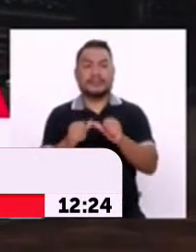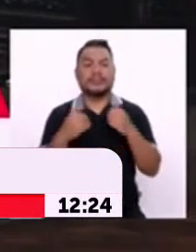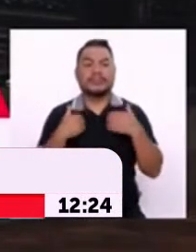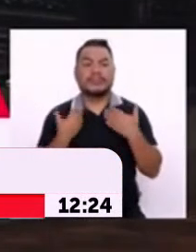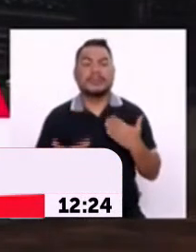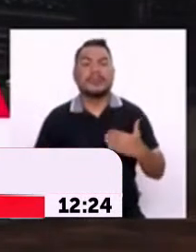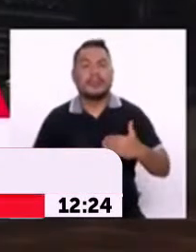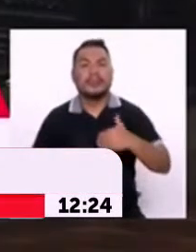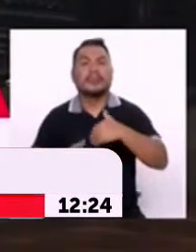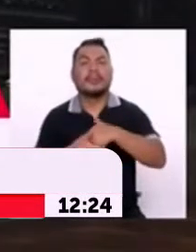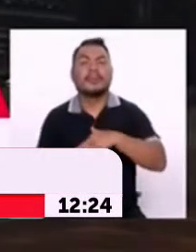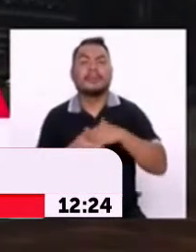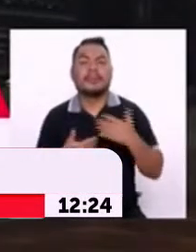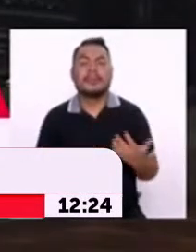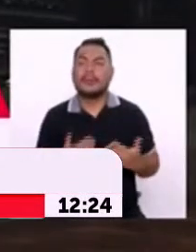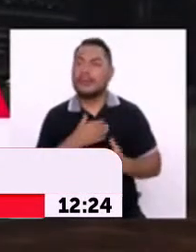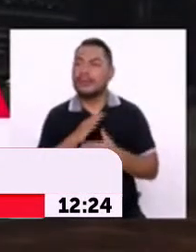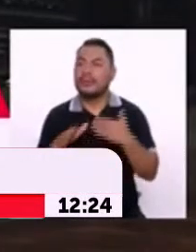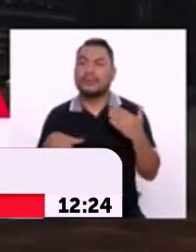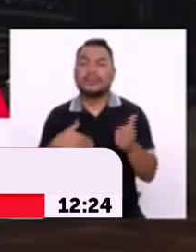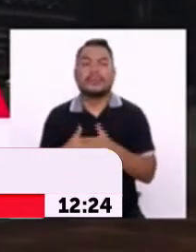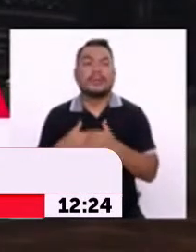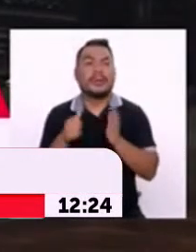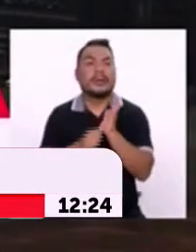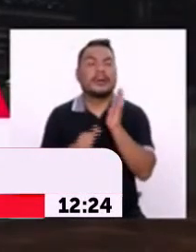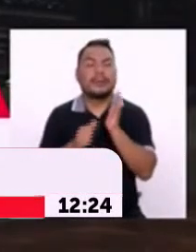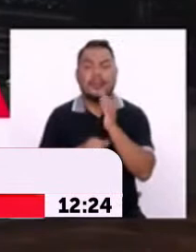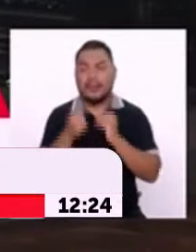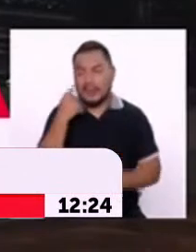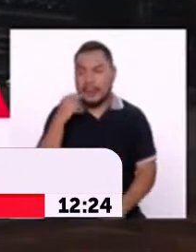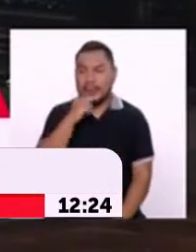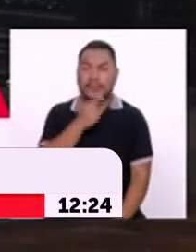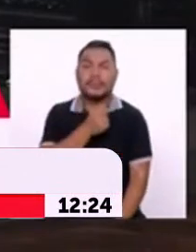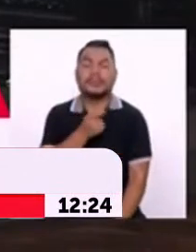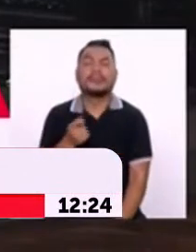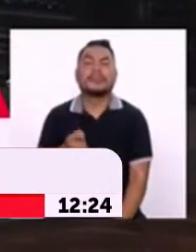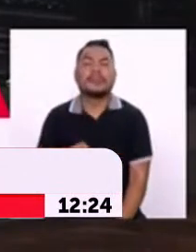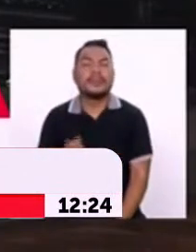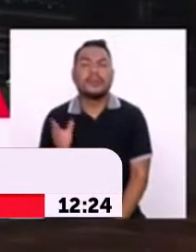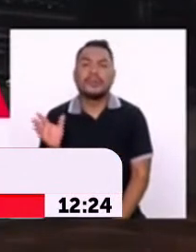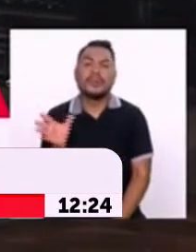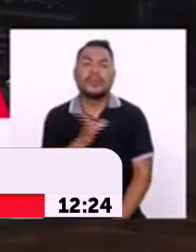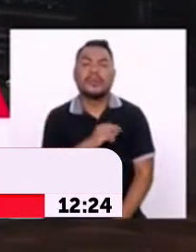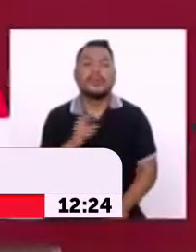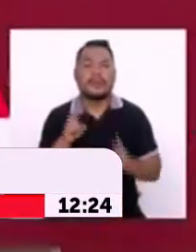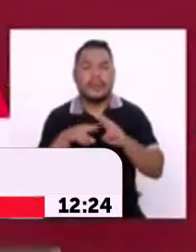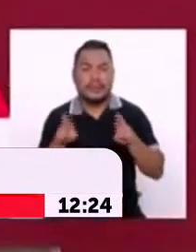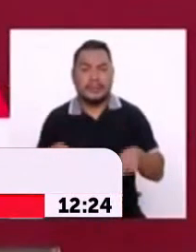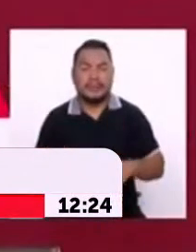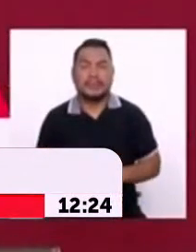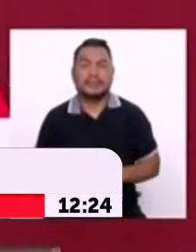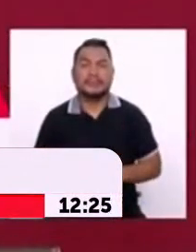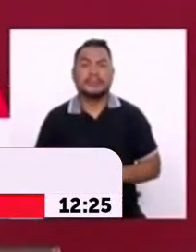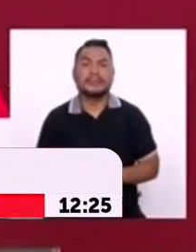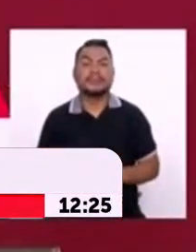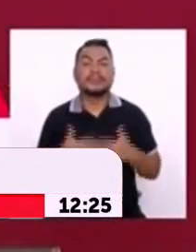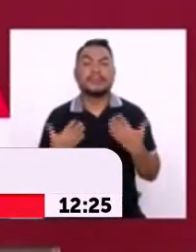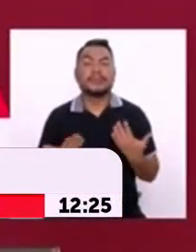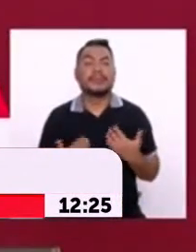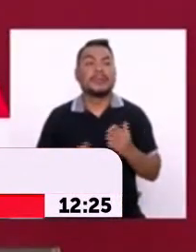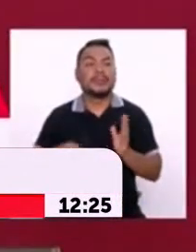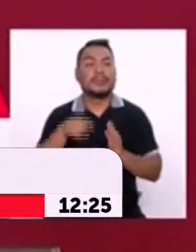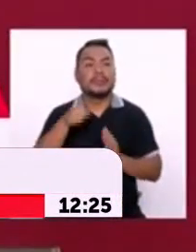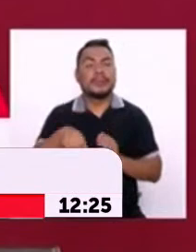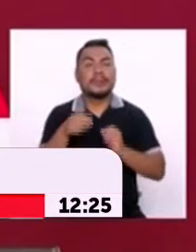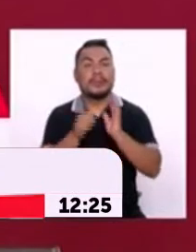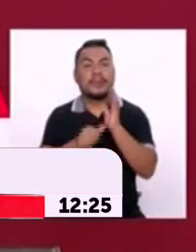Seguimos tendiendo la mano a todas nuestras hermanas y hermanos de todas las regiones,